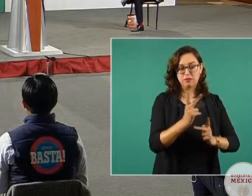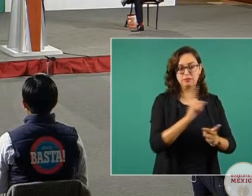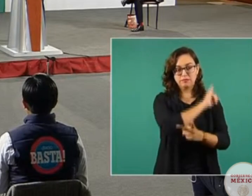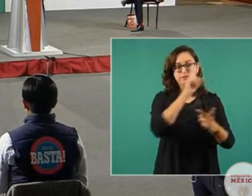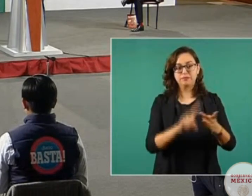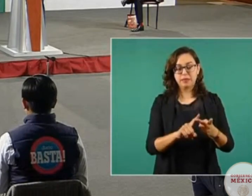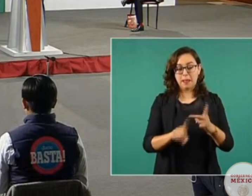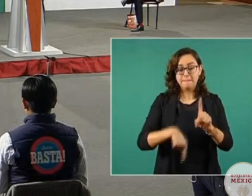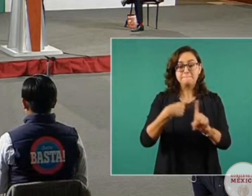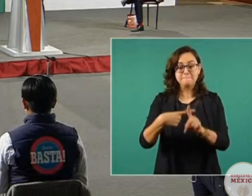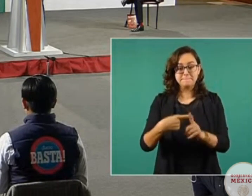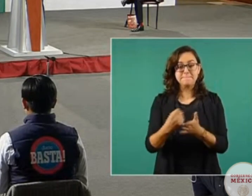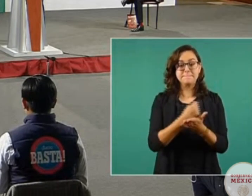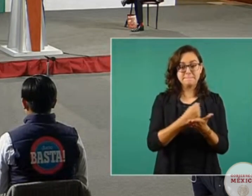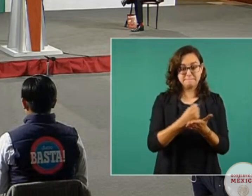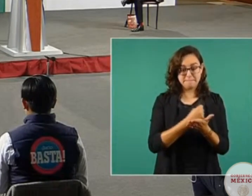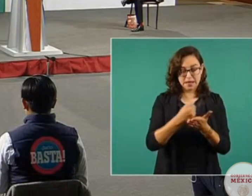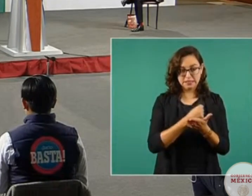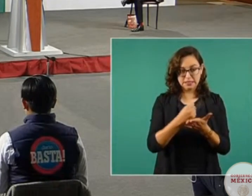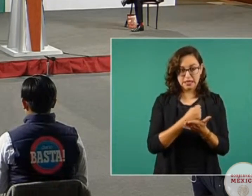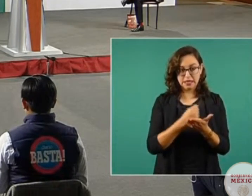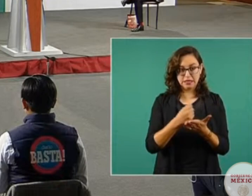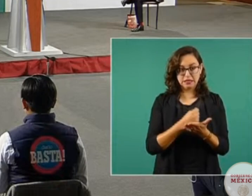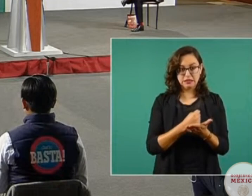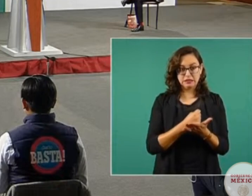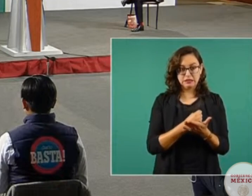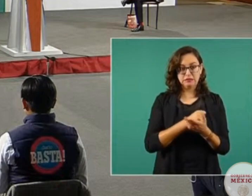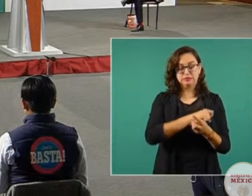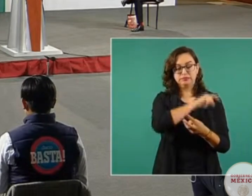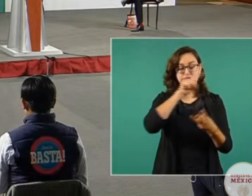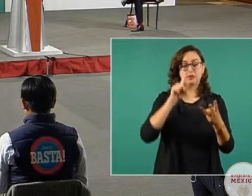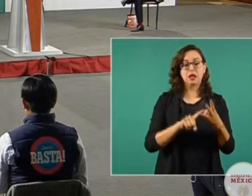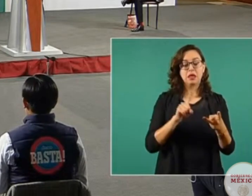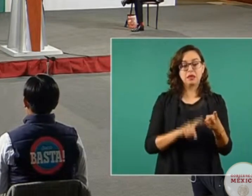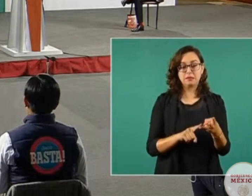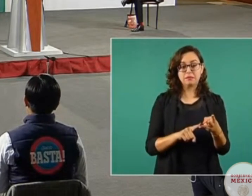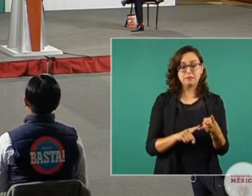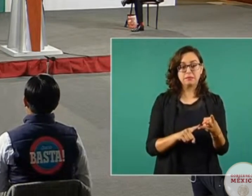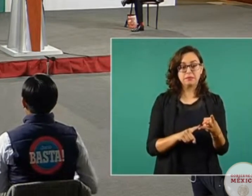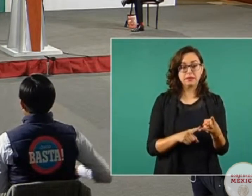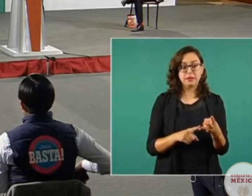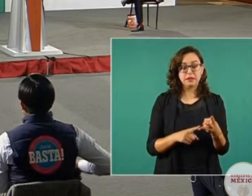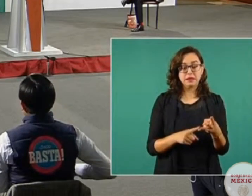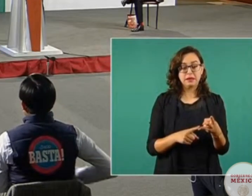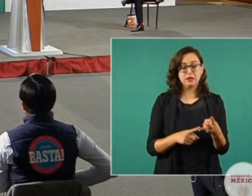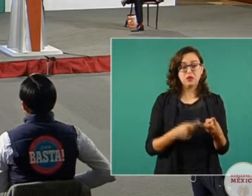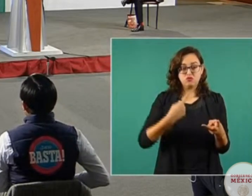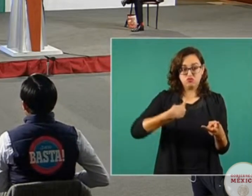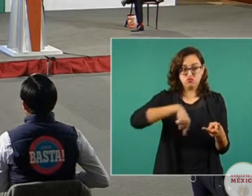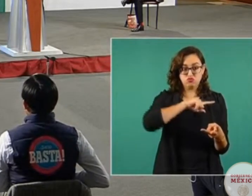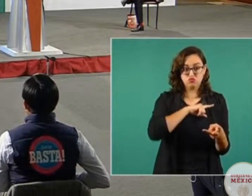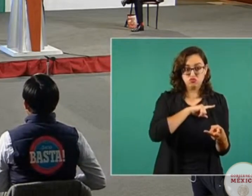crédito para el terreno en el propio parque industrial. Y de los ahorros que teníamos tanto nosotros en lo